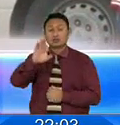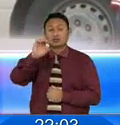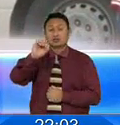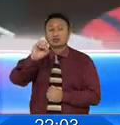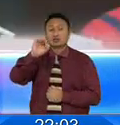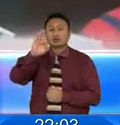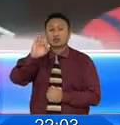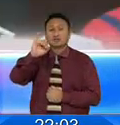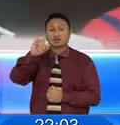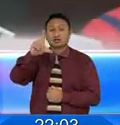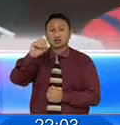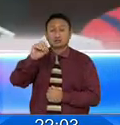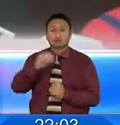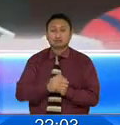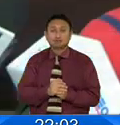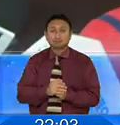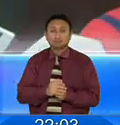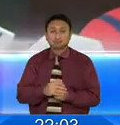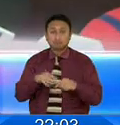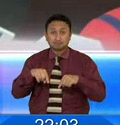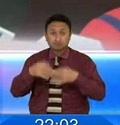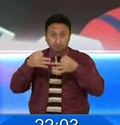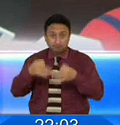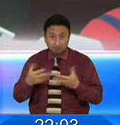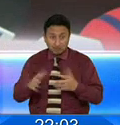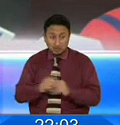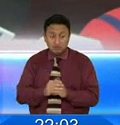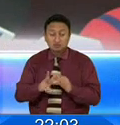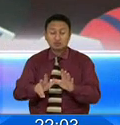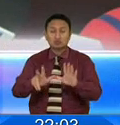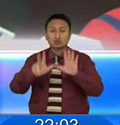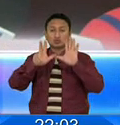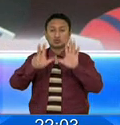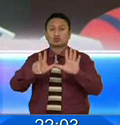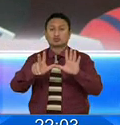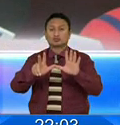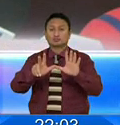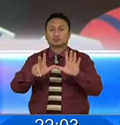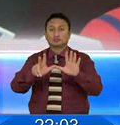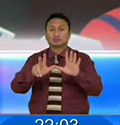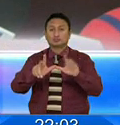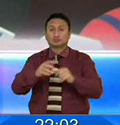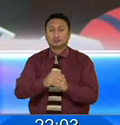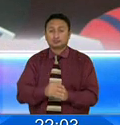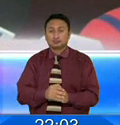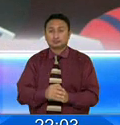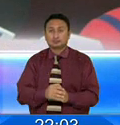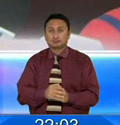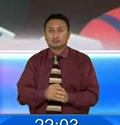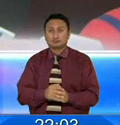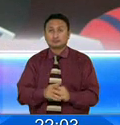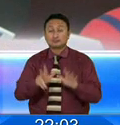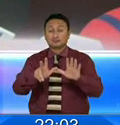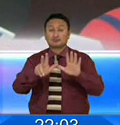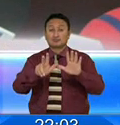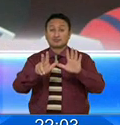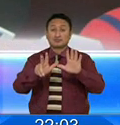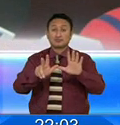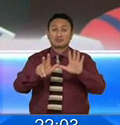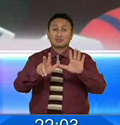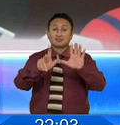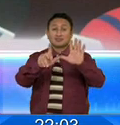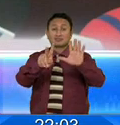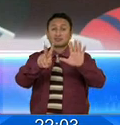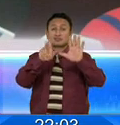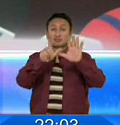Se han confirmado ya 8 casos, de los cuales 7 son en la ciudad de